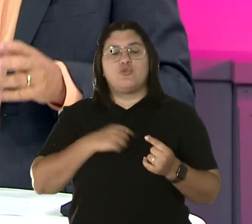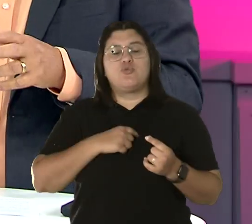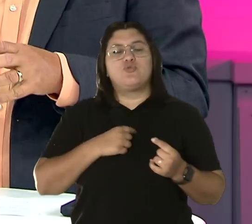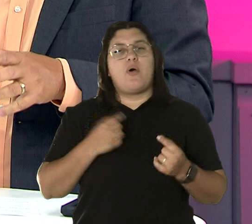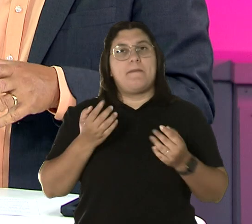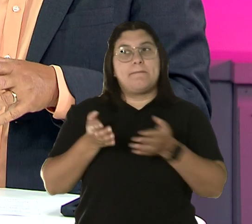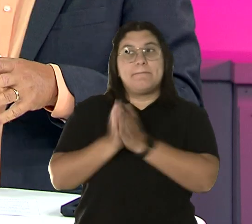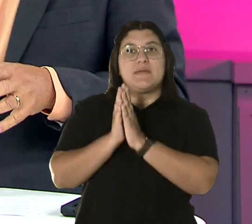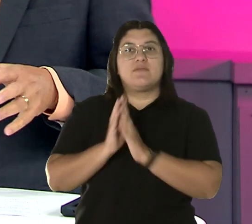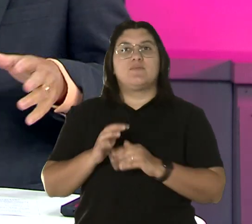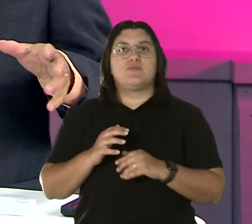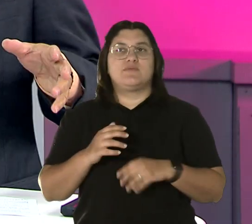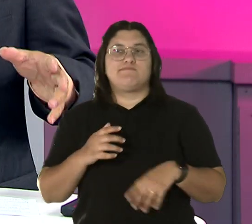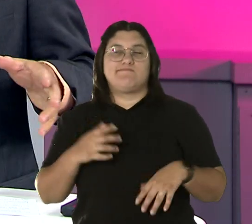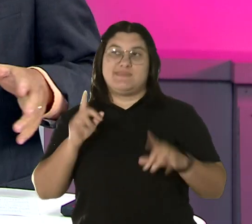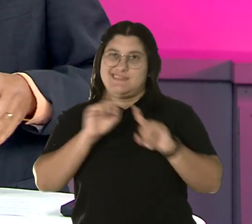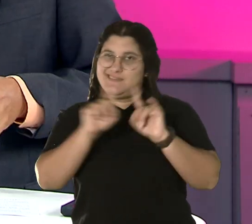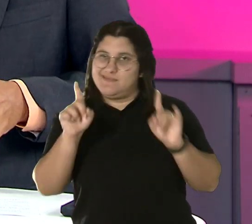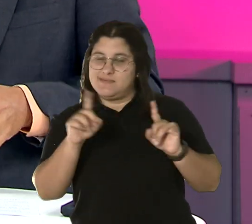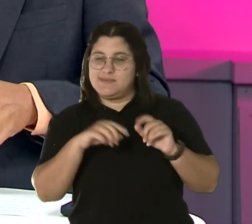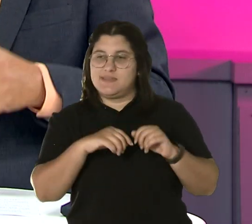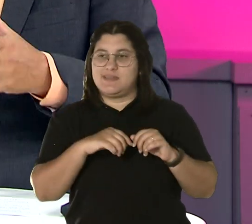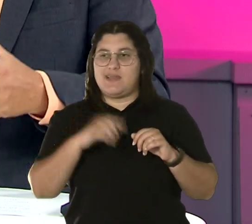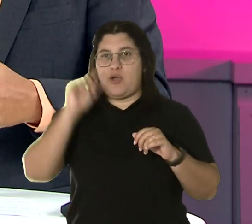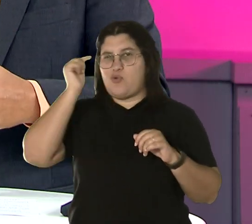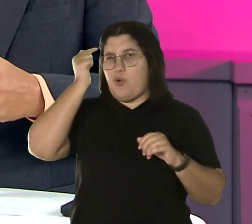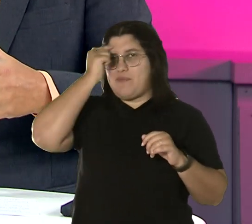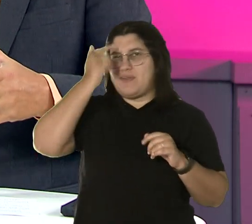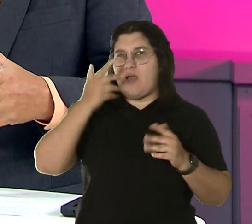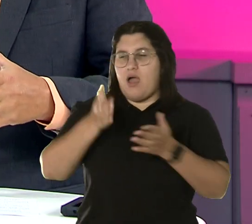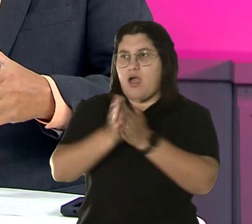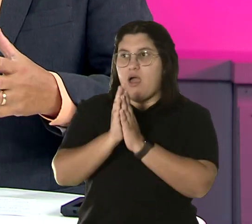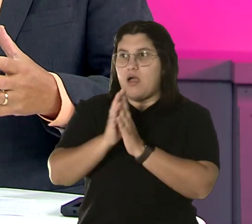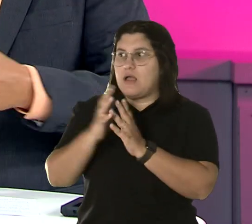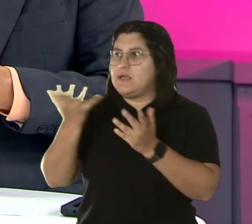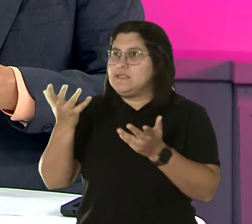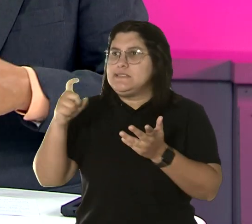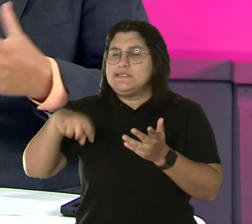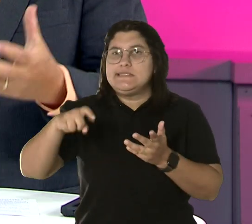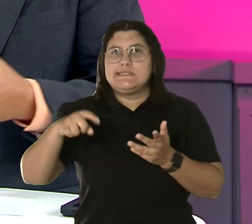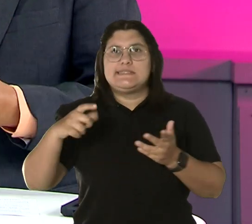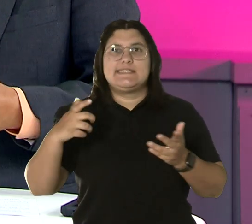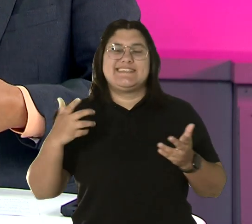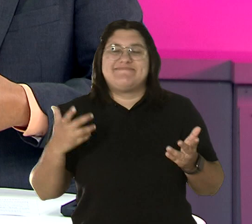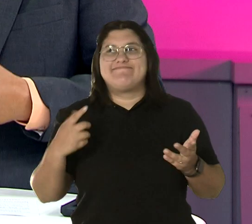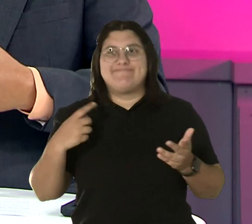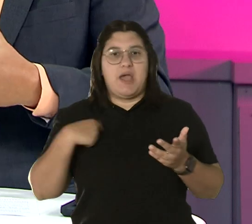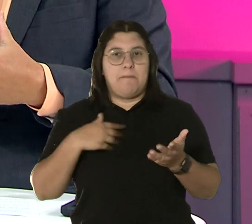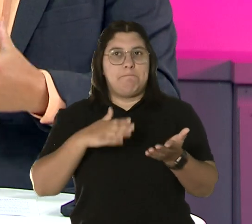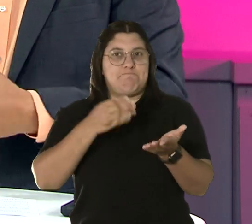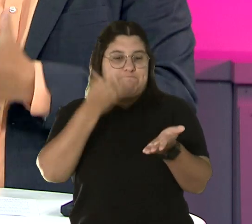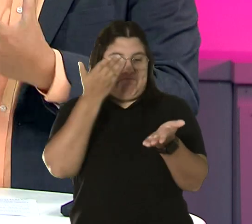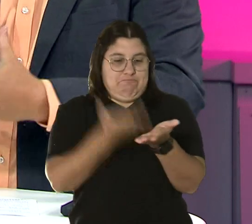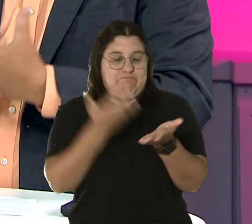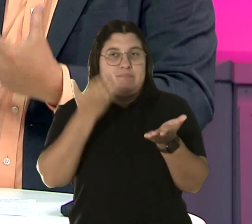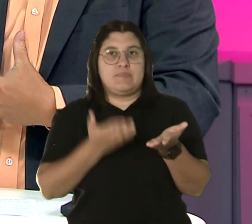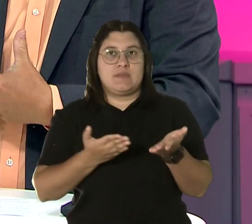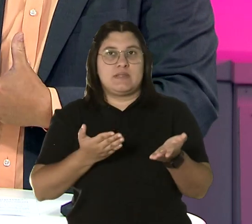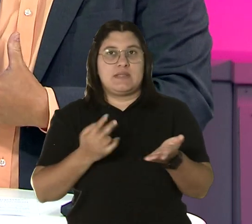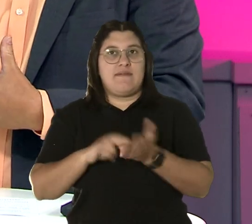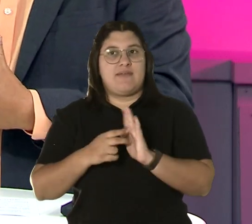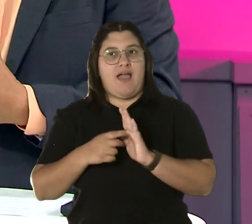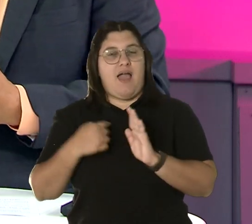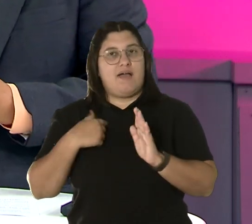embargo, el gobierno ha defendido bastante la reforma actual porque ha dicho que como quedó escrita o como quedó aprobada, generó